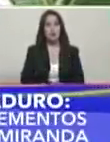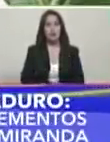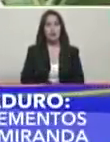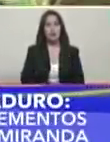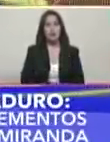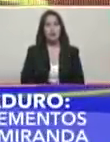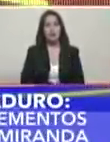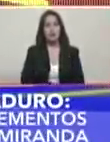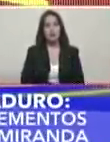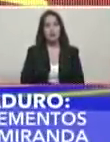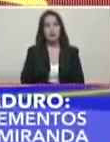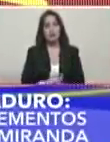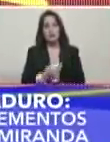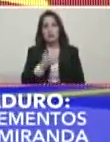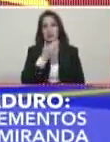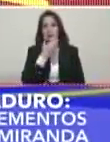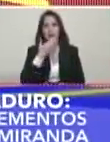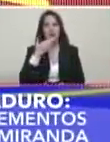mejorar,